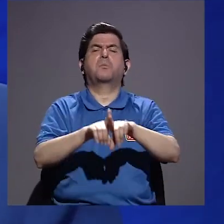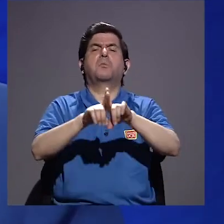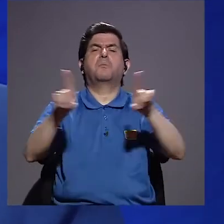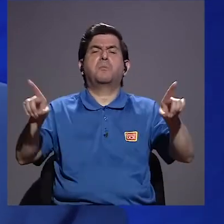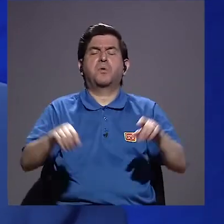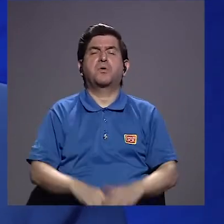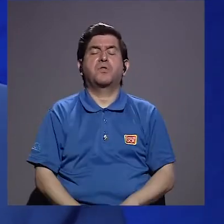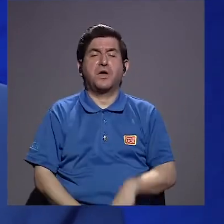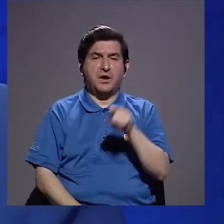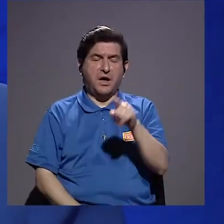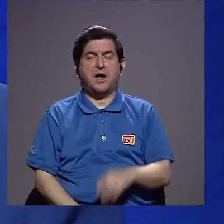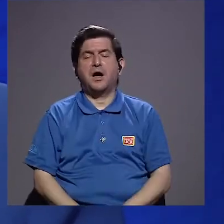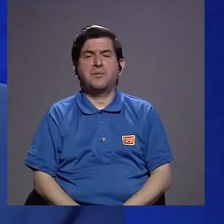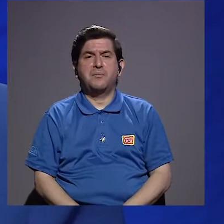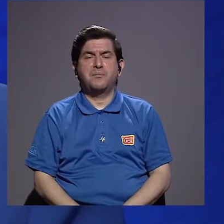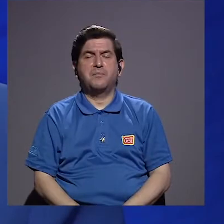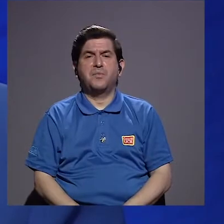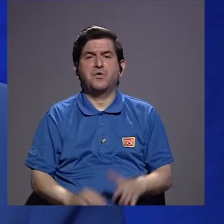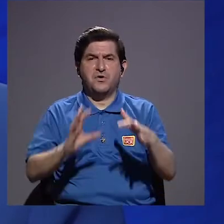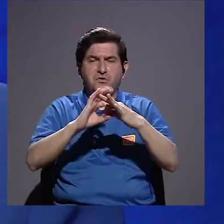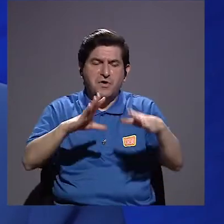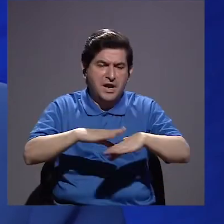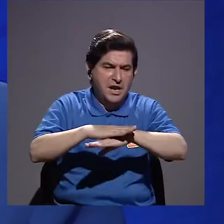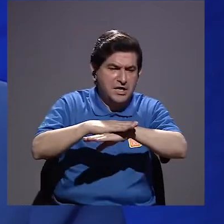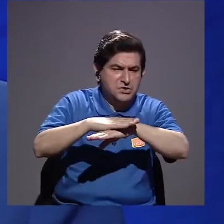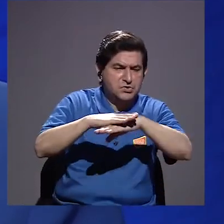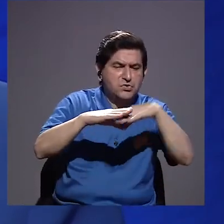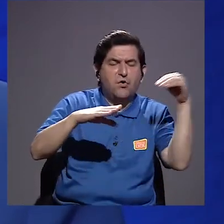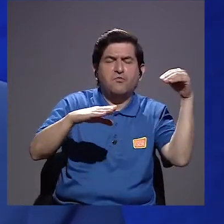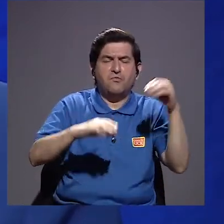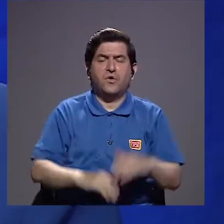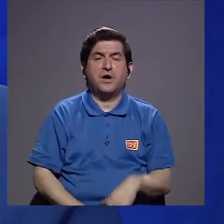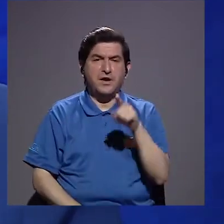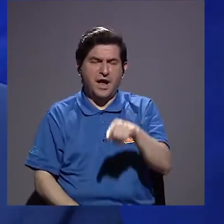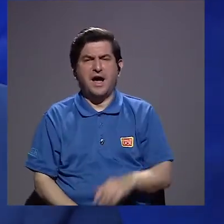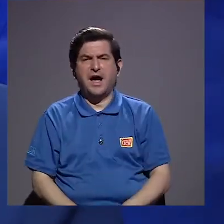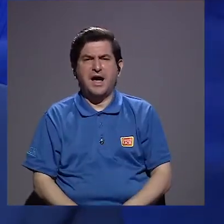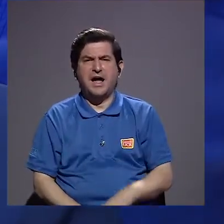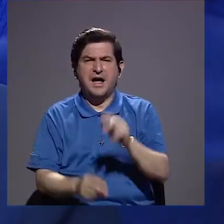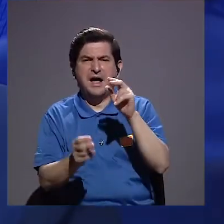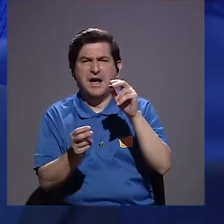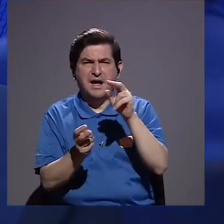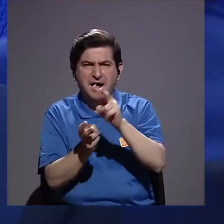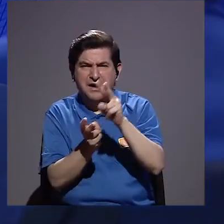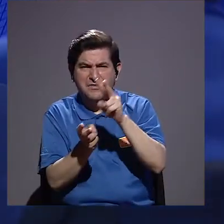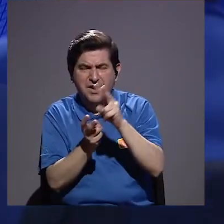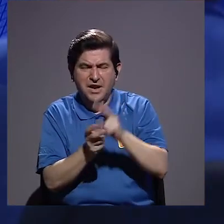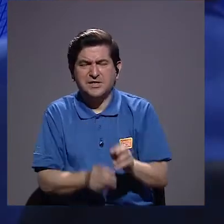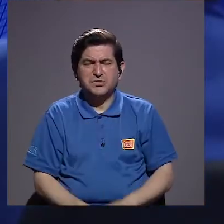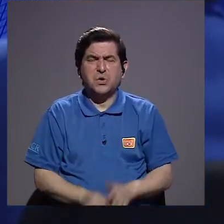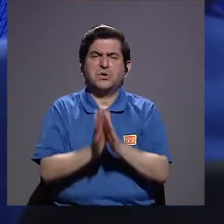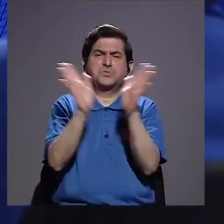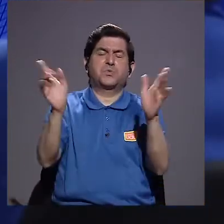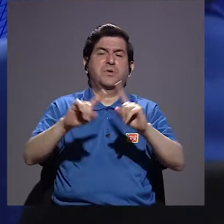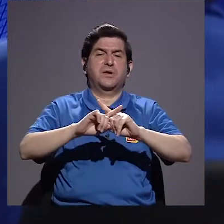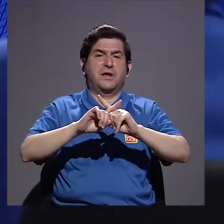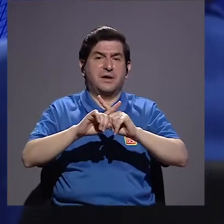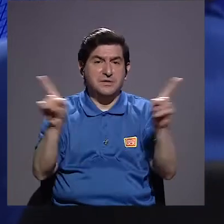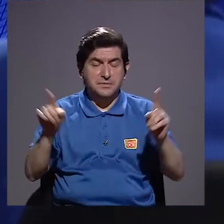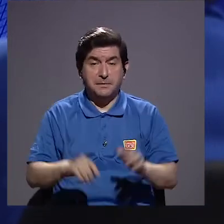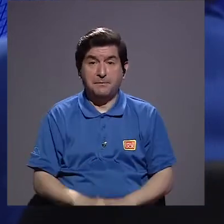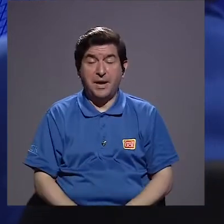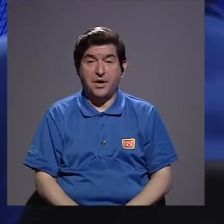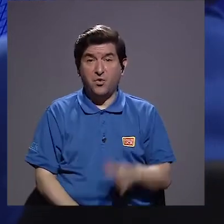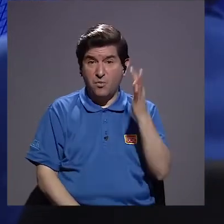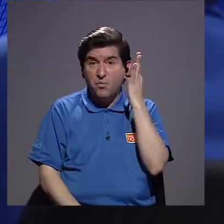pudieran divorciar por adulterio, que hubiese un concubinato público y escandaloso, en tanto que las mujeres bastaba una